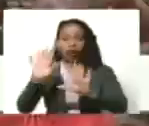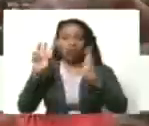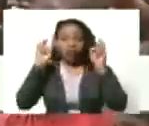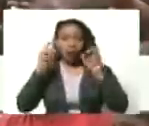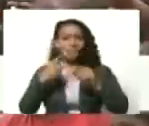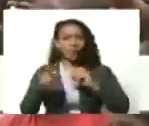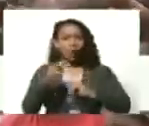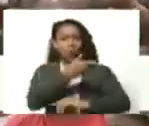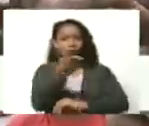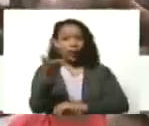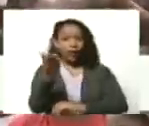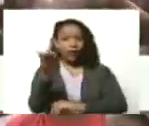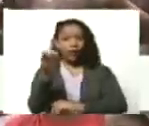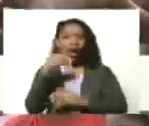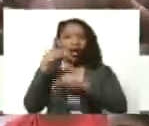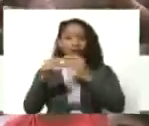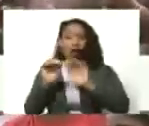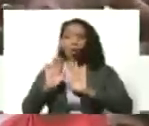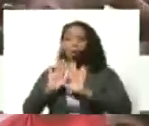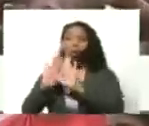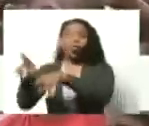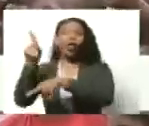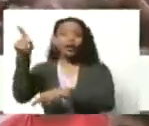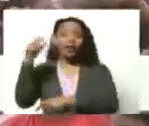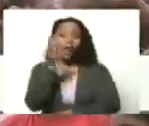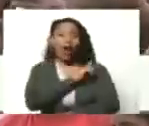pero ustedes van a tirar para el barranco a ese jefe de UVC.